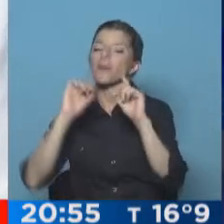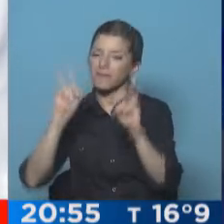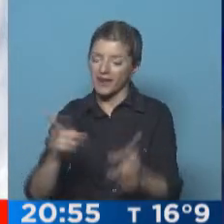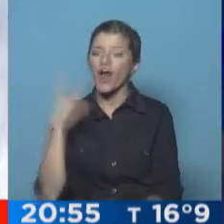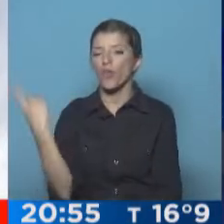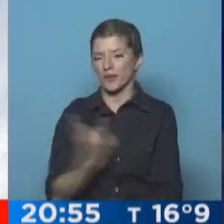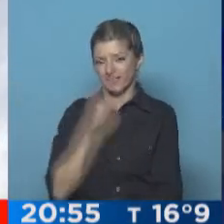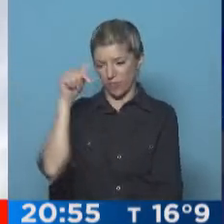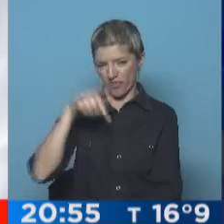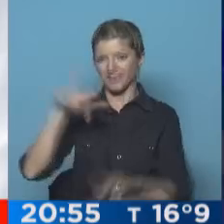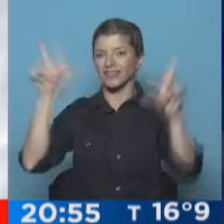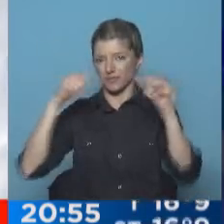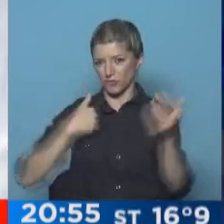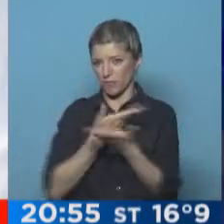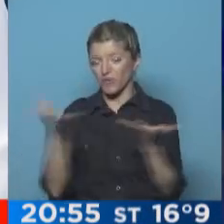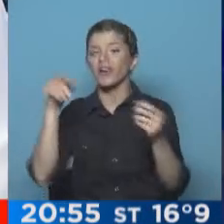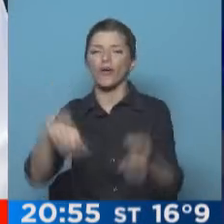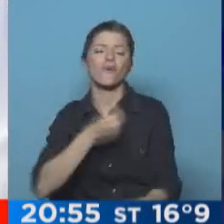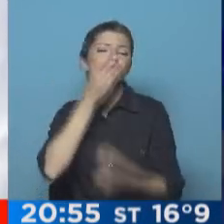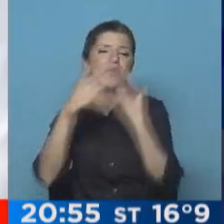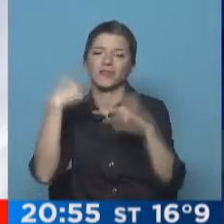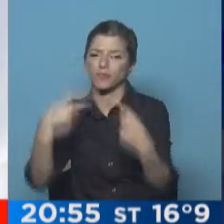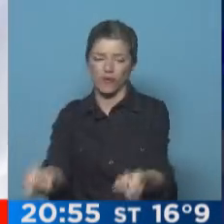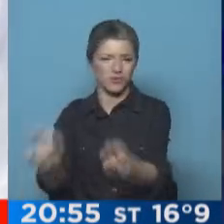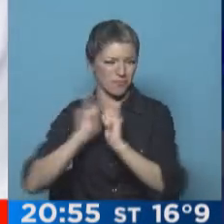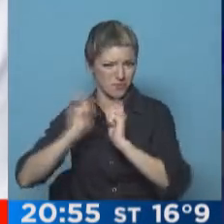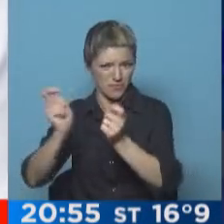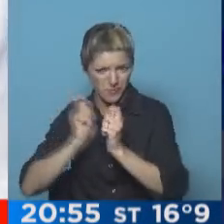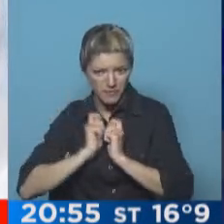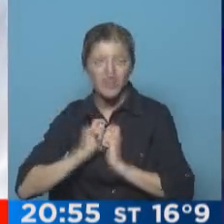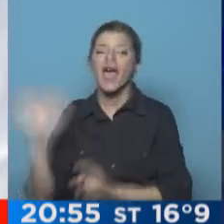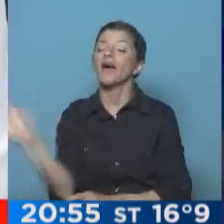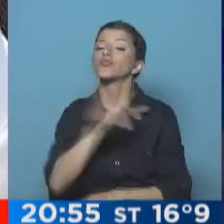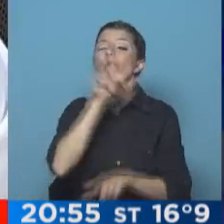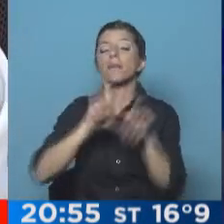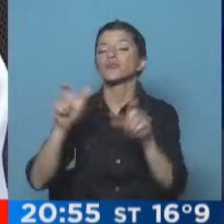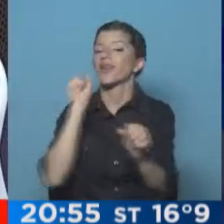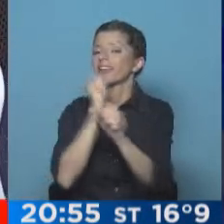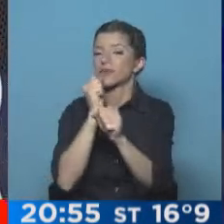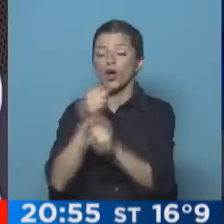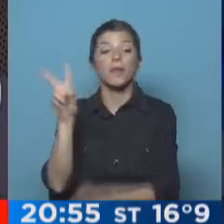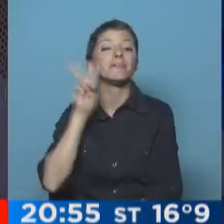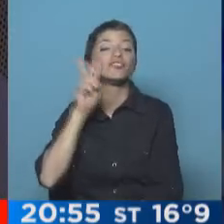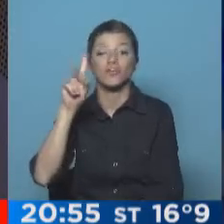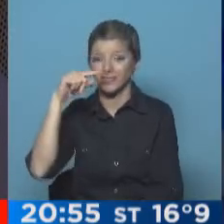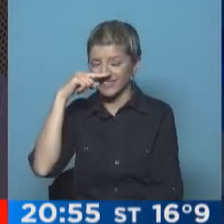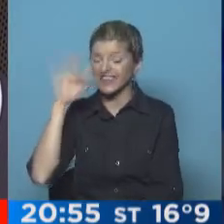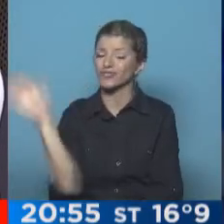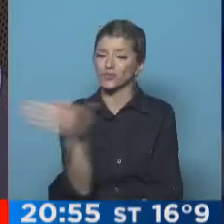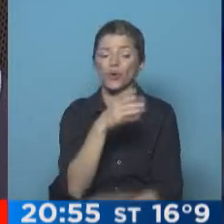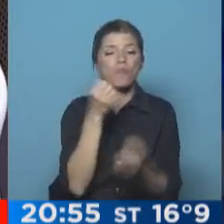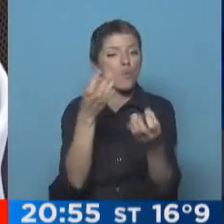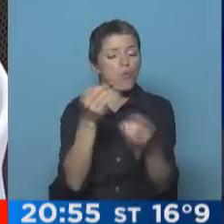del canal que hoy me llenaron de flores y de halagos. A toda la gente de Visión 7, que es gente talentosísima